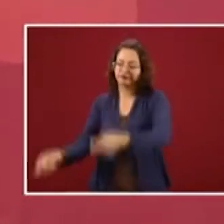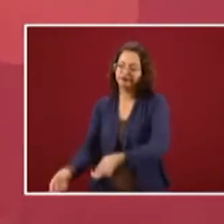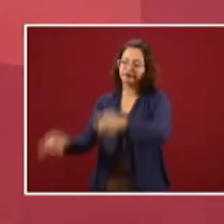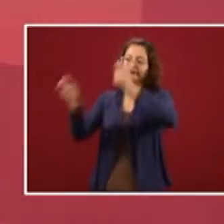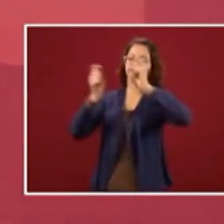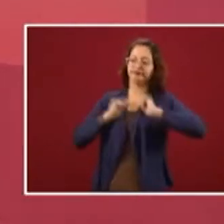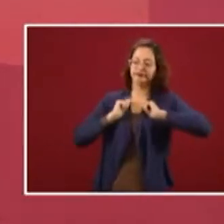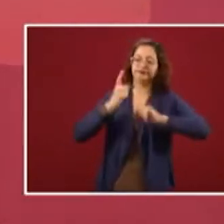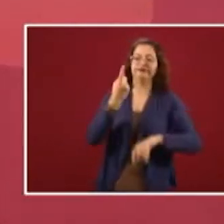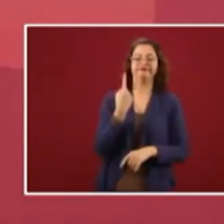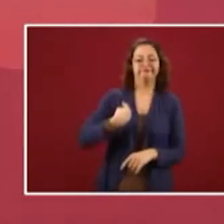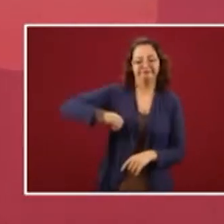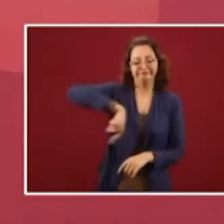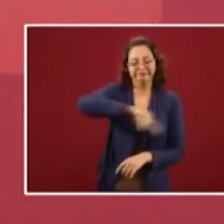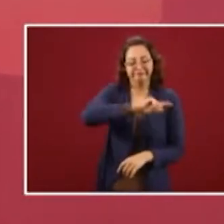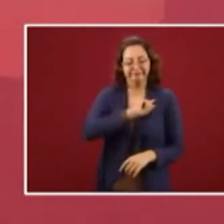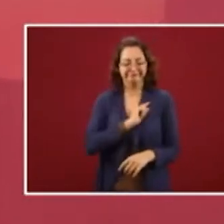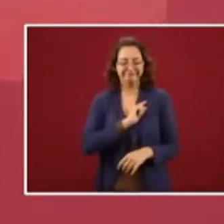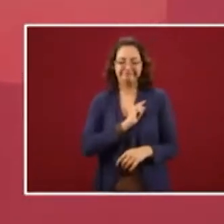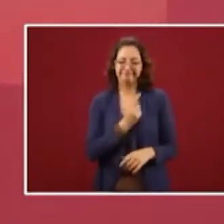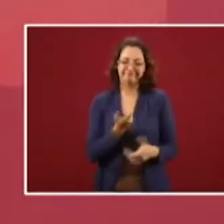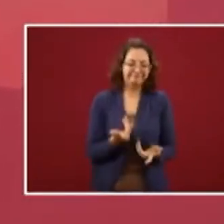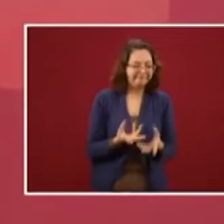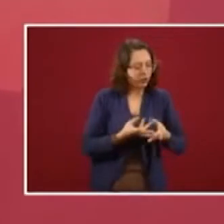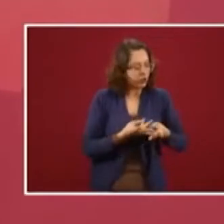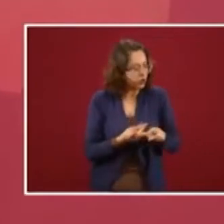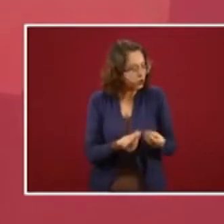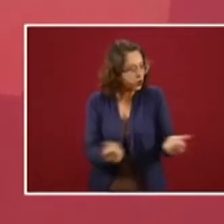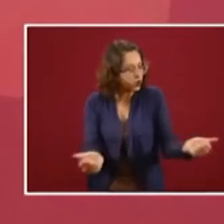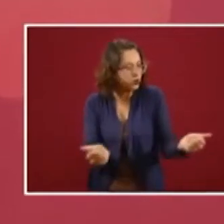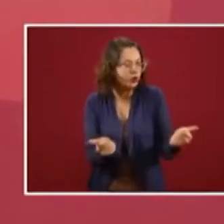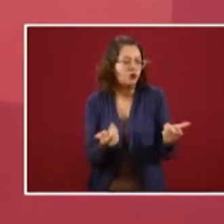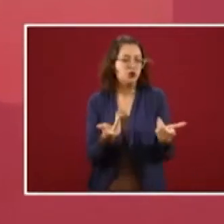buscando una solución, una salida.